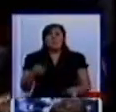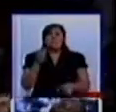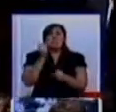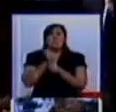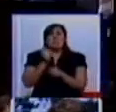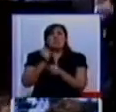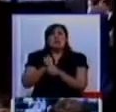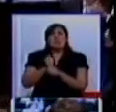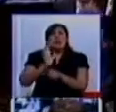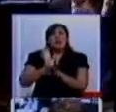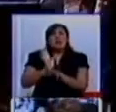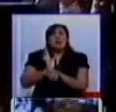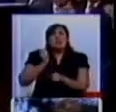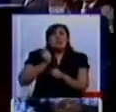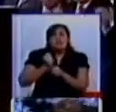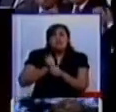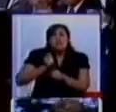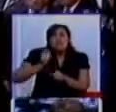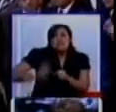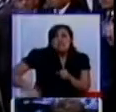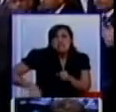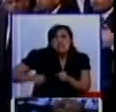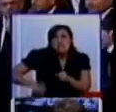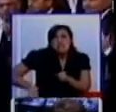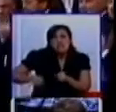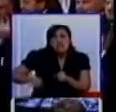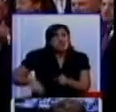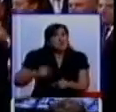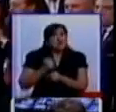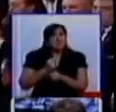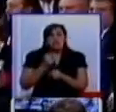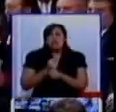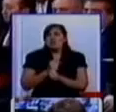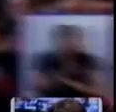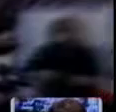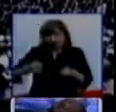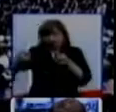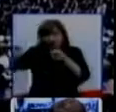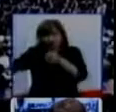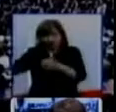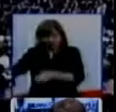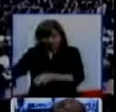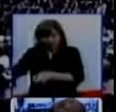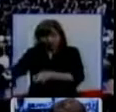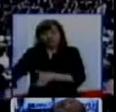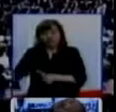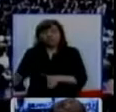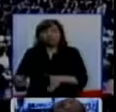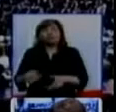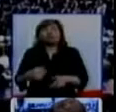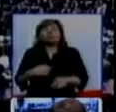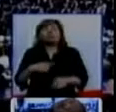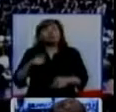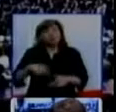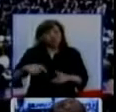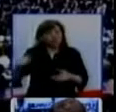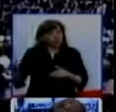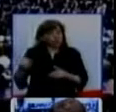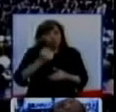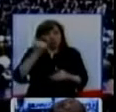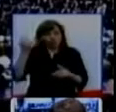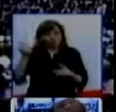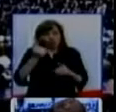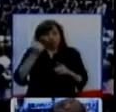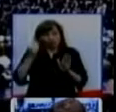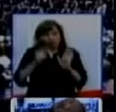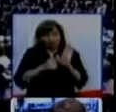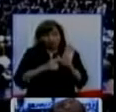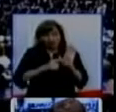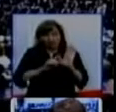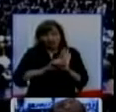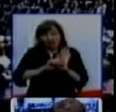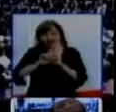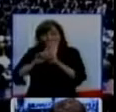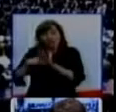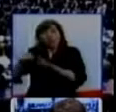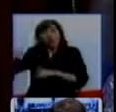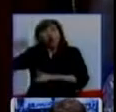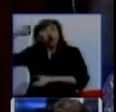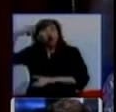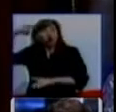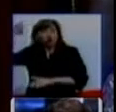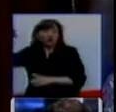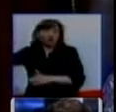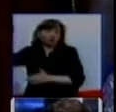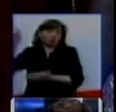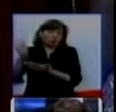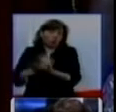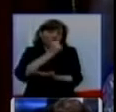trabajo esclavo. El trabajo esclavo. La otra ley fundamental que tiene que sancionar este